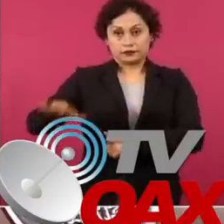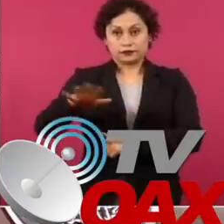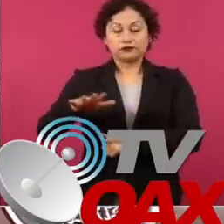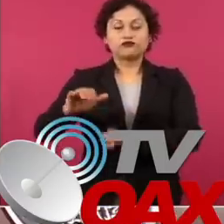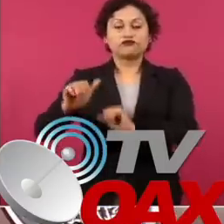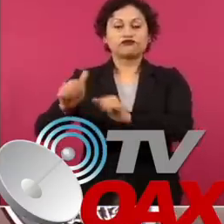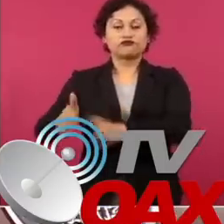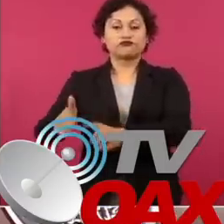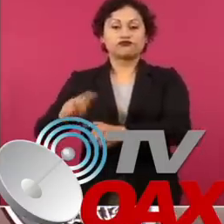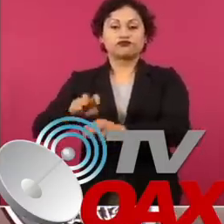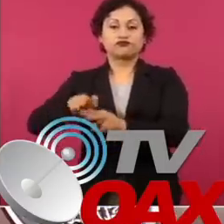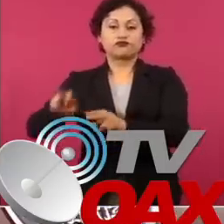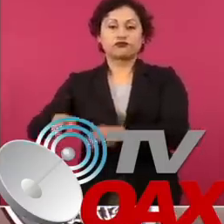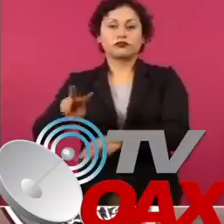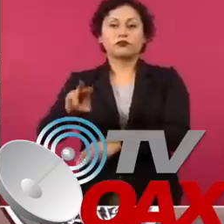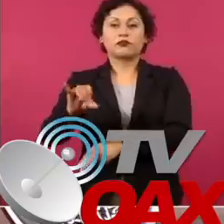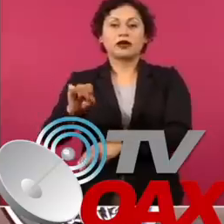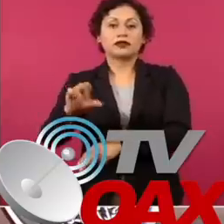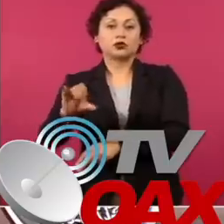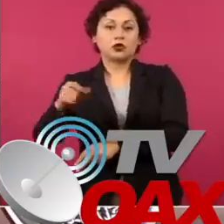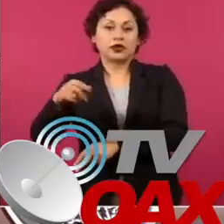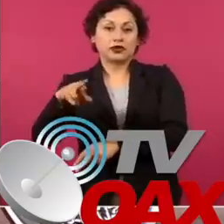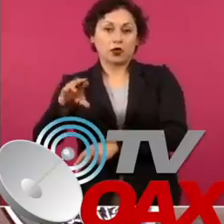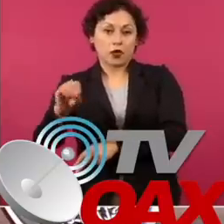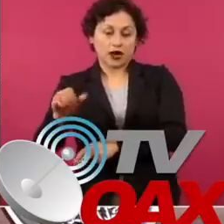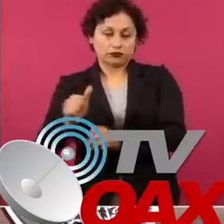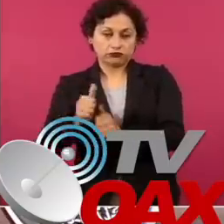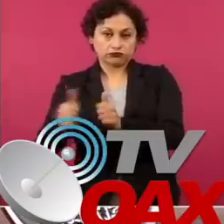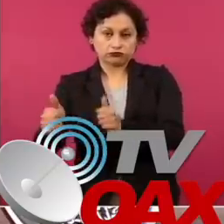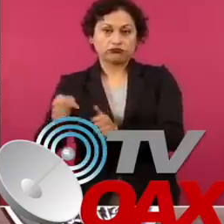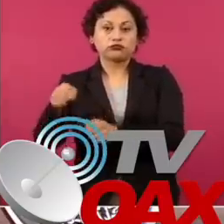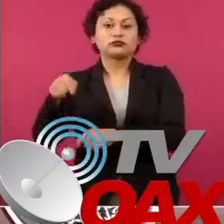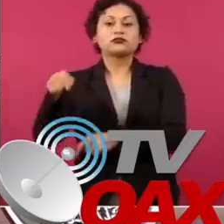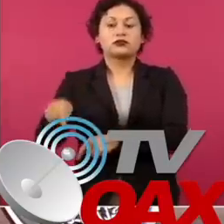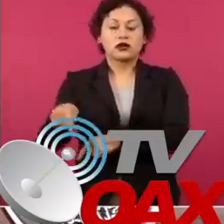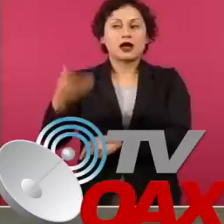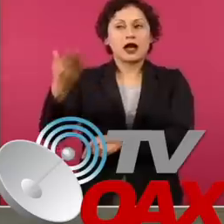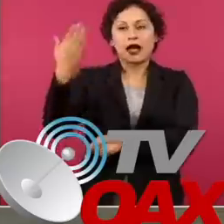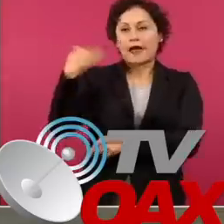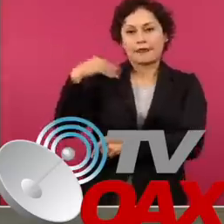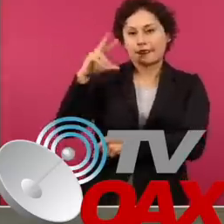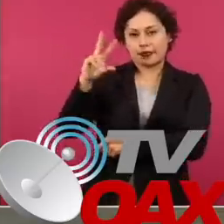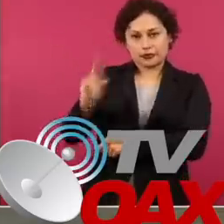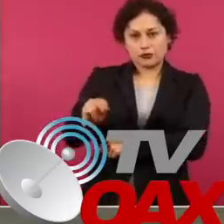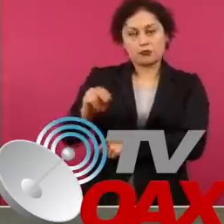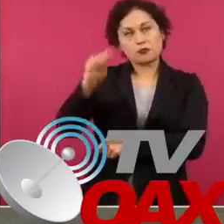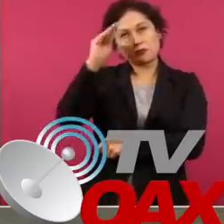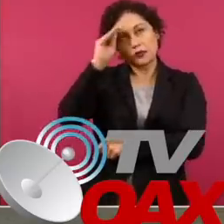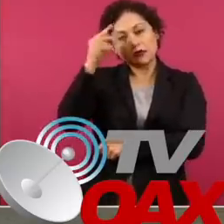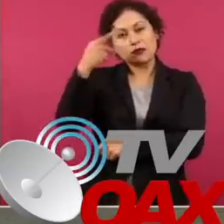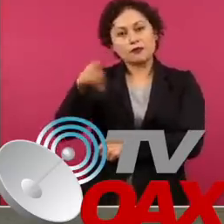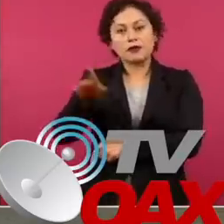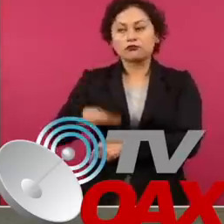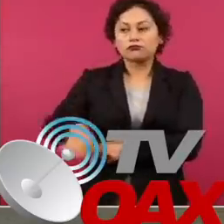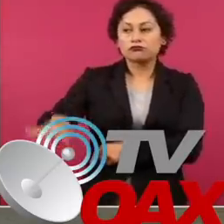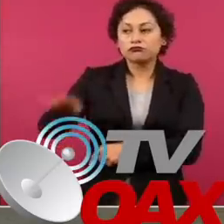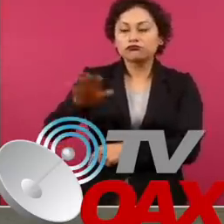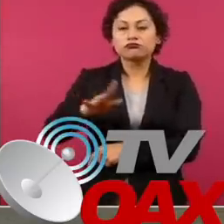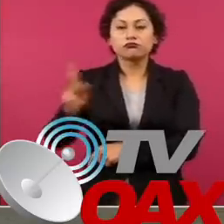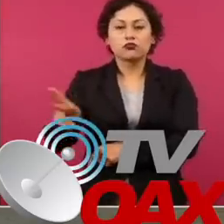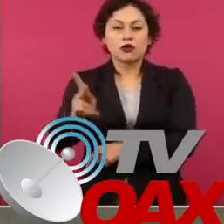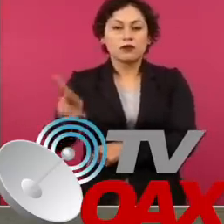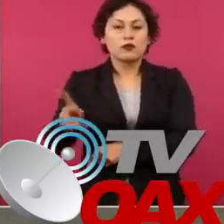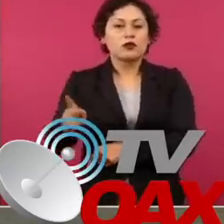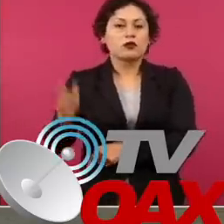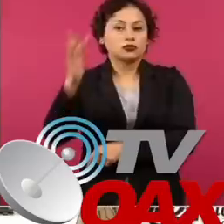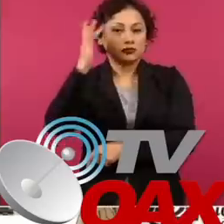estación, aunque no estaba considerada en el proyecto original, fue agregada para atender a los vecinos del pueblo de Santa Fe, a los estudiantes de la Universidad de